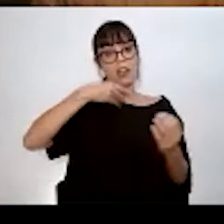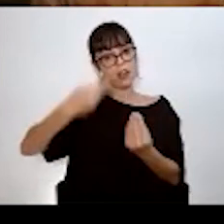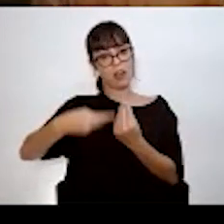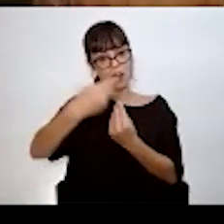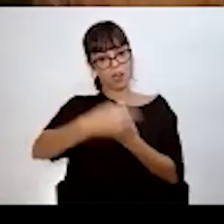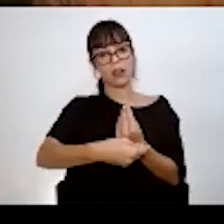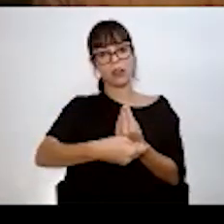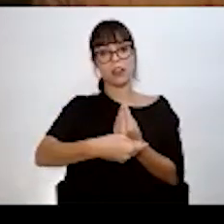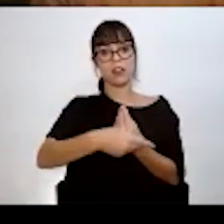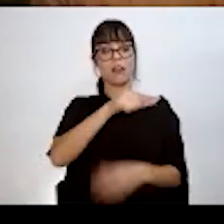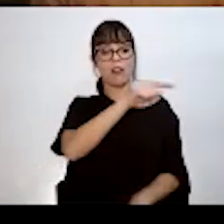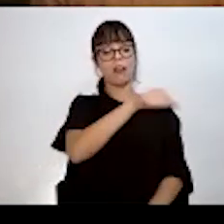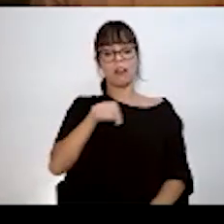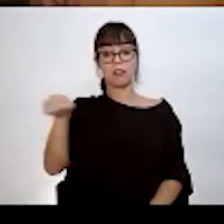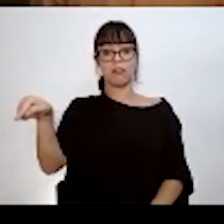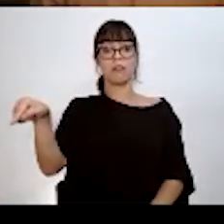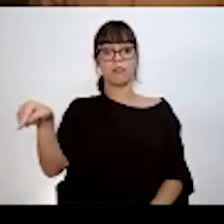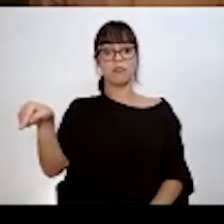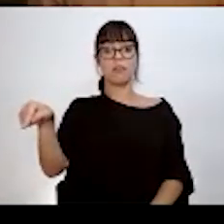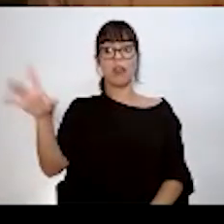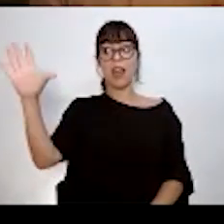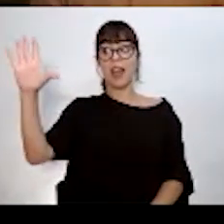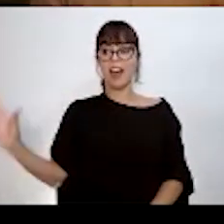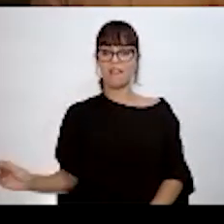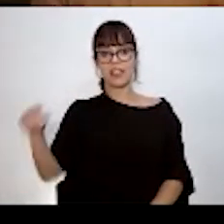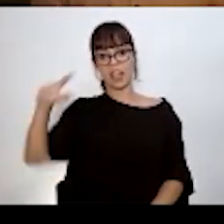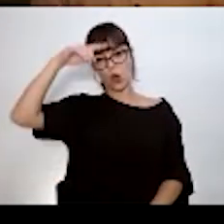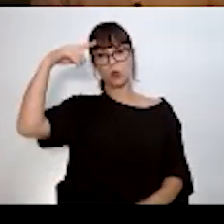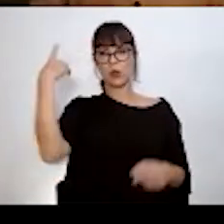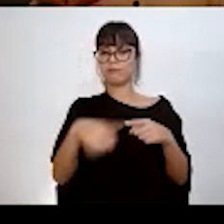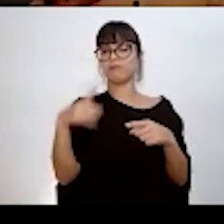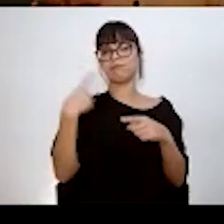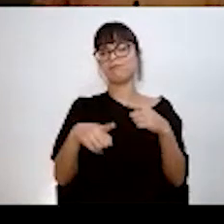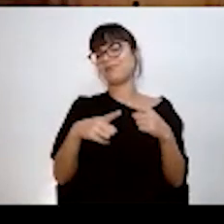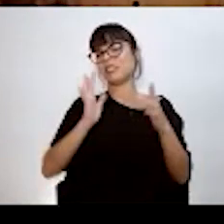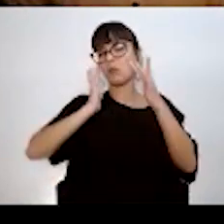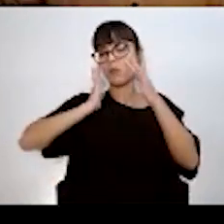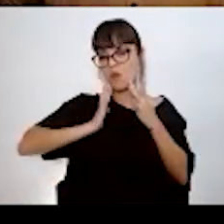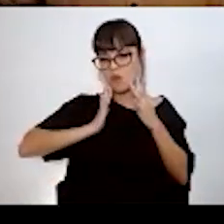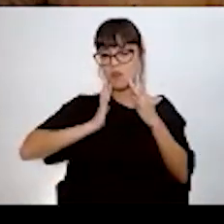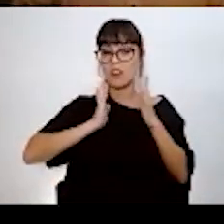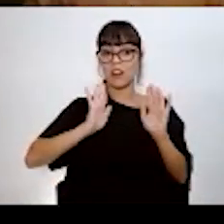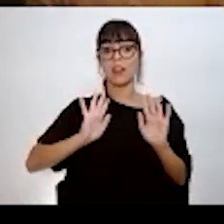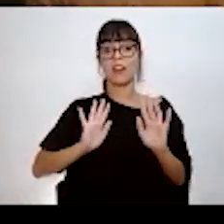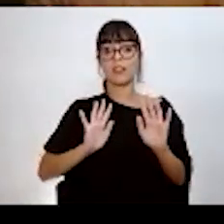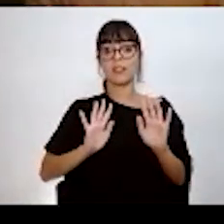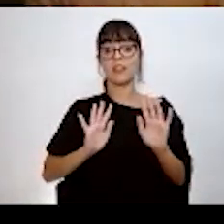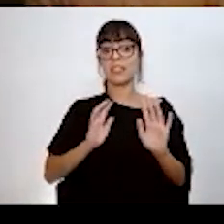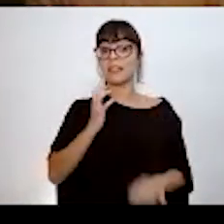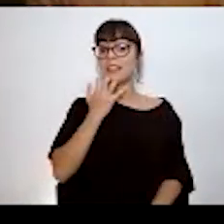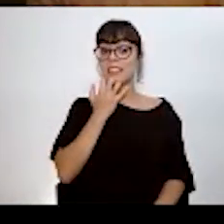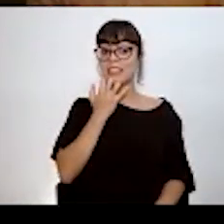encontrar con manifestaciones que son netamente africanas cuando son leídas en un contexto de directa relación con el